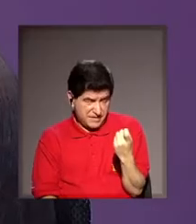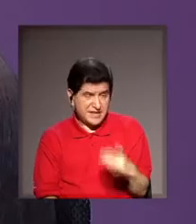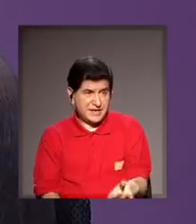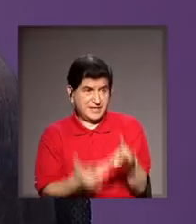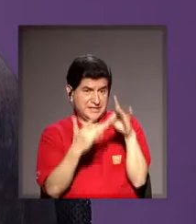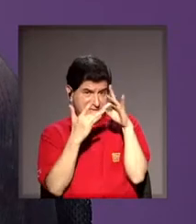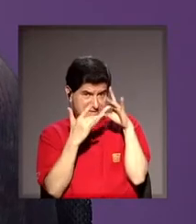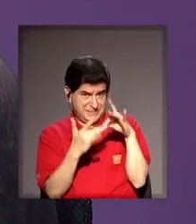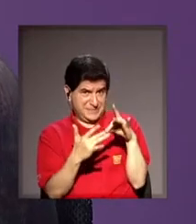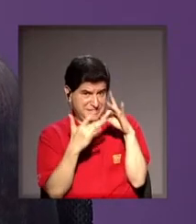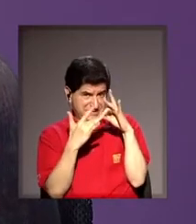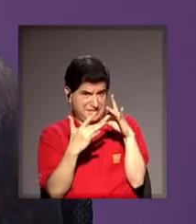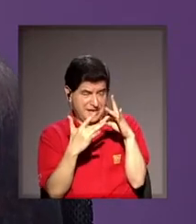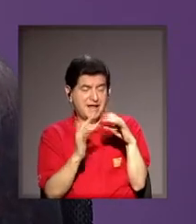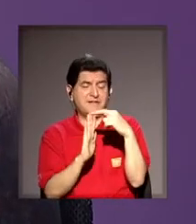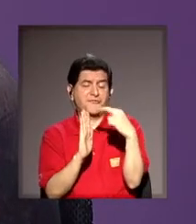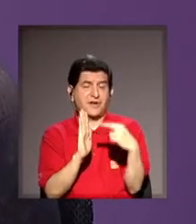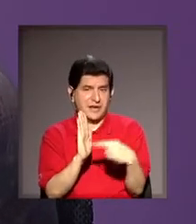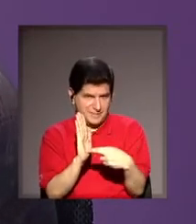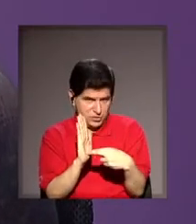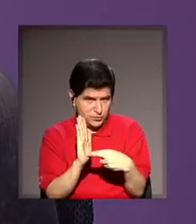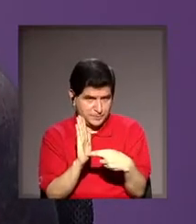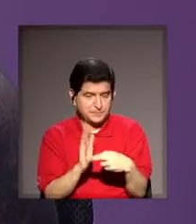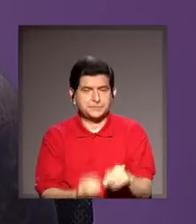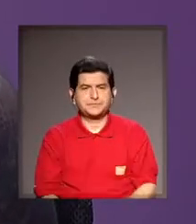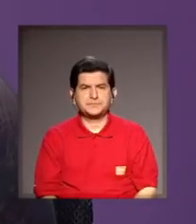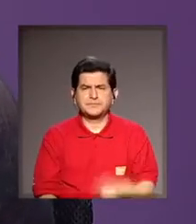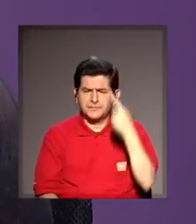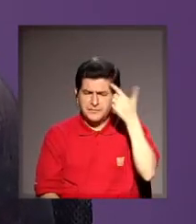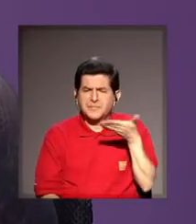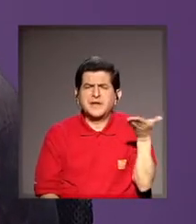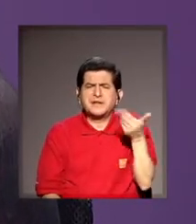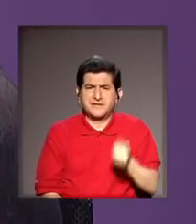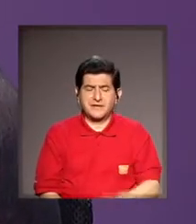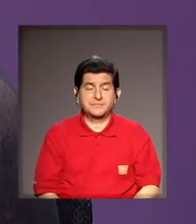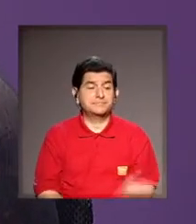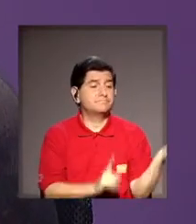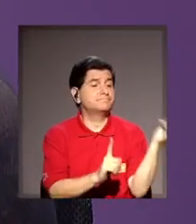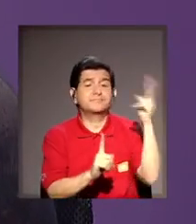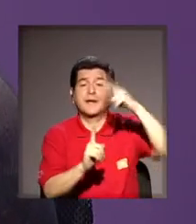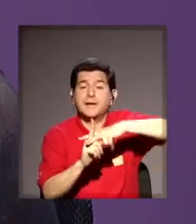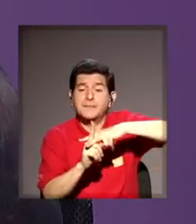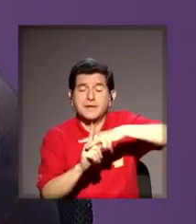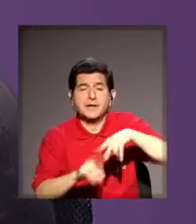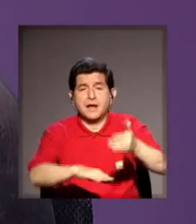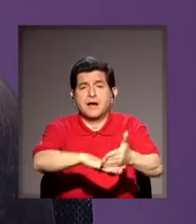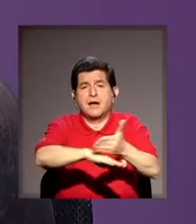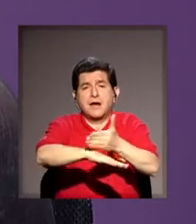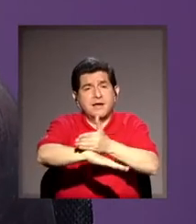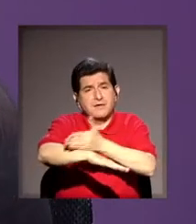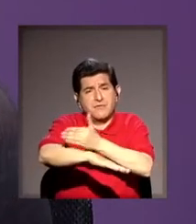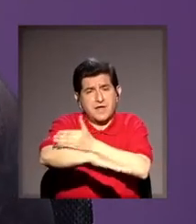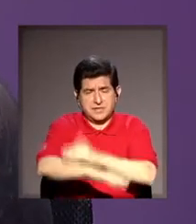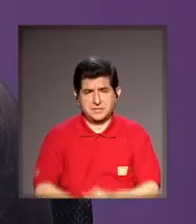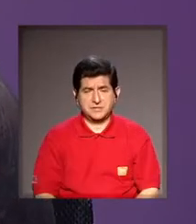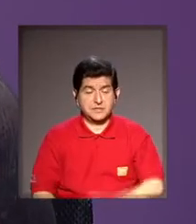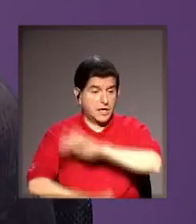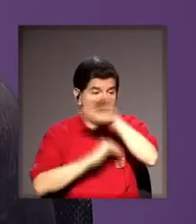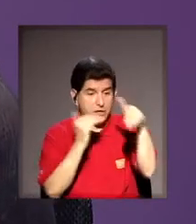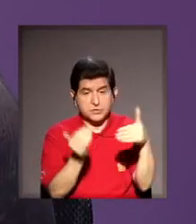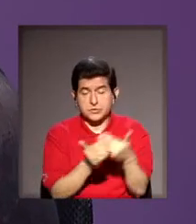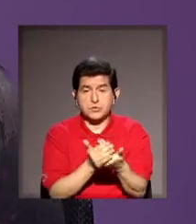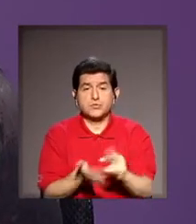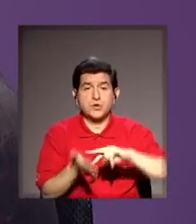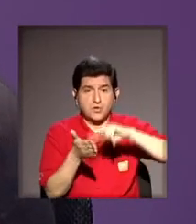sobre todo los reglamentos para para aplicar digamos avances como la bueno como todo lo que